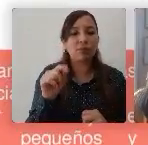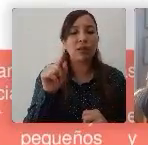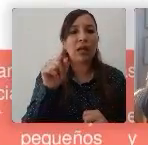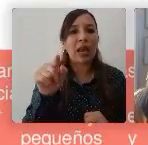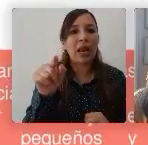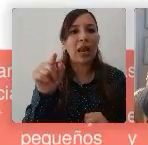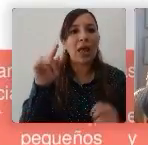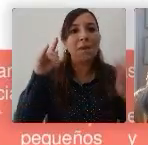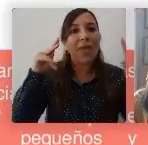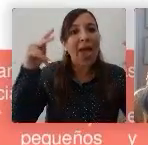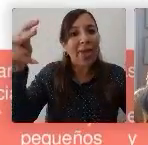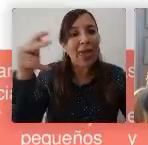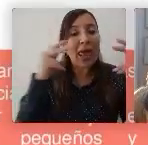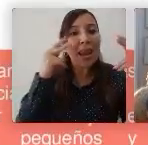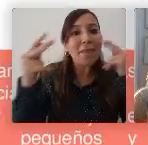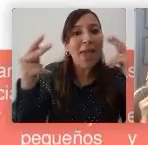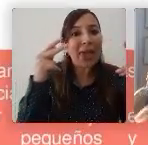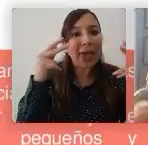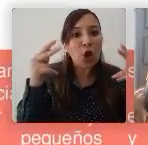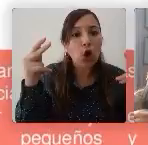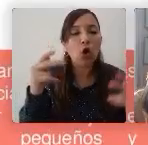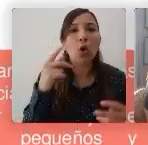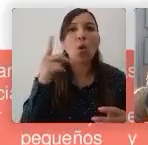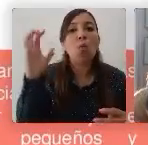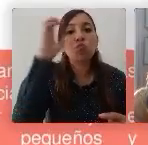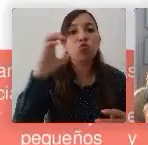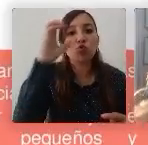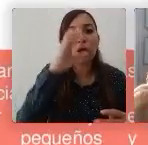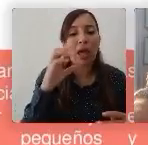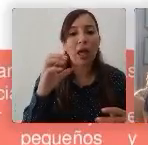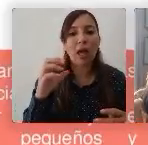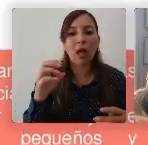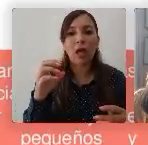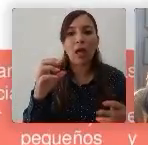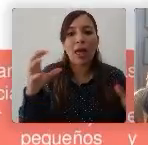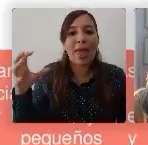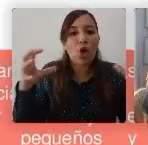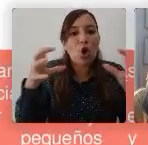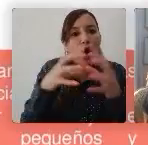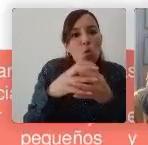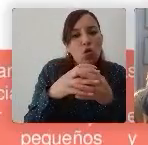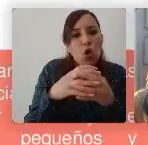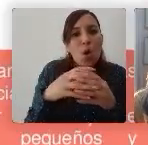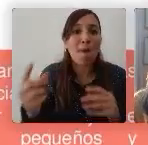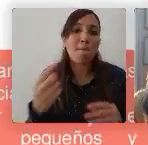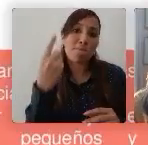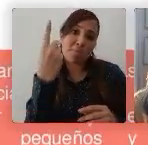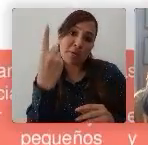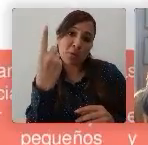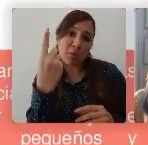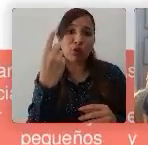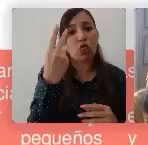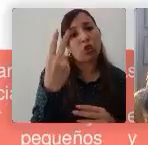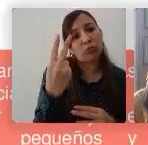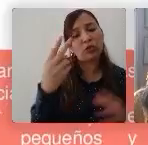por tus de grupos reducidos nuevamente estamos viendo que durante todo este viaje están incluyendo elementos asociados